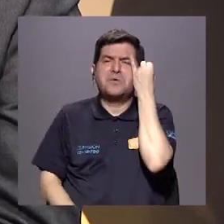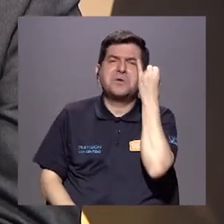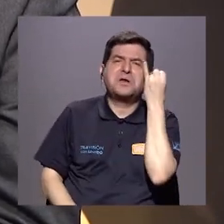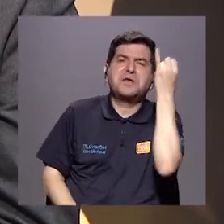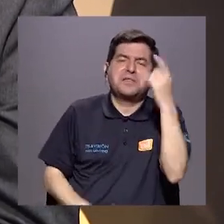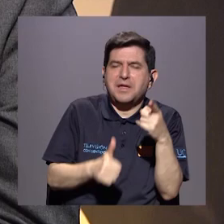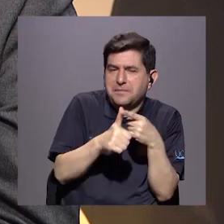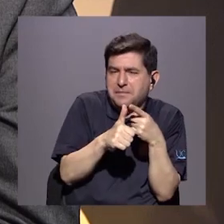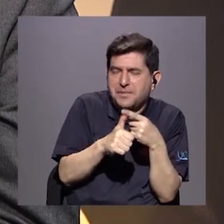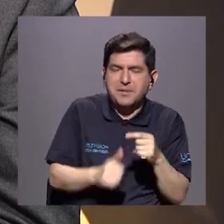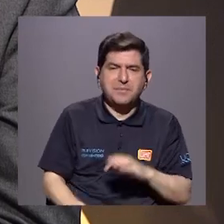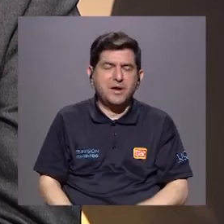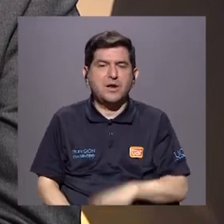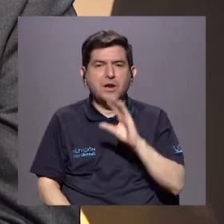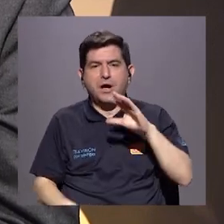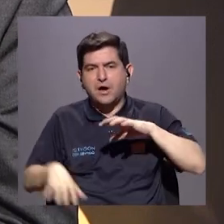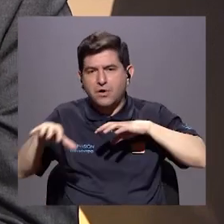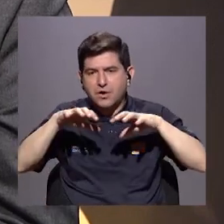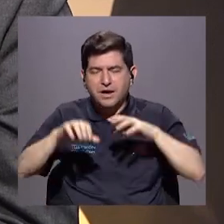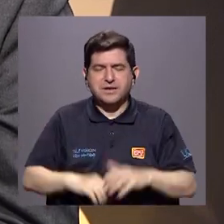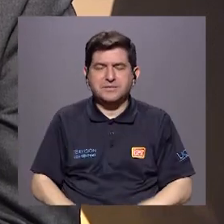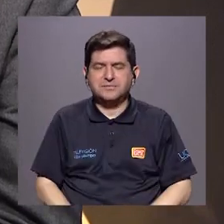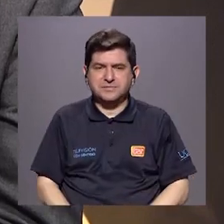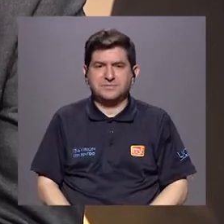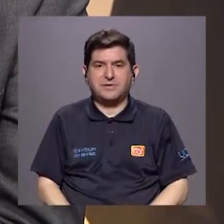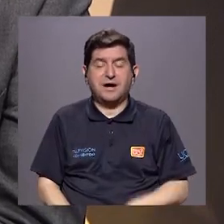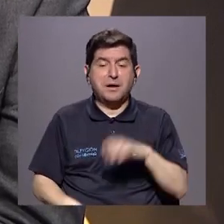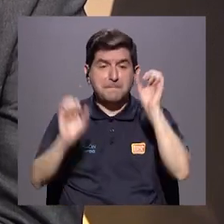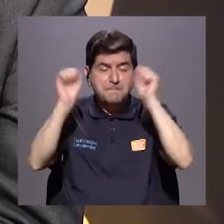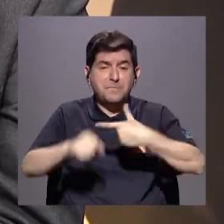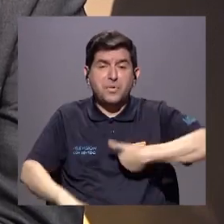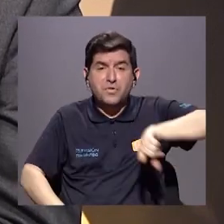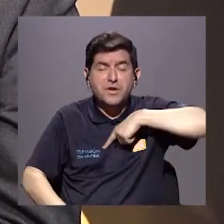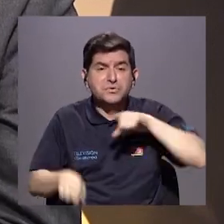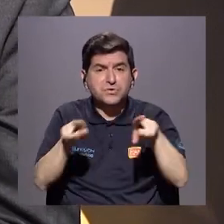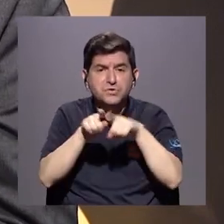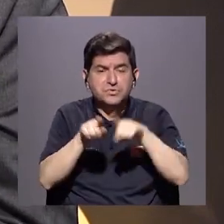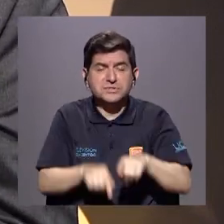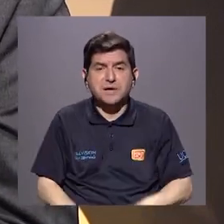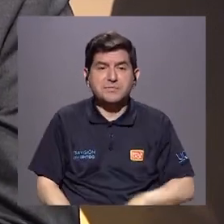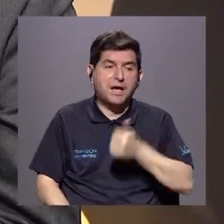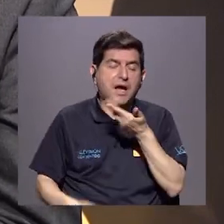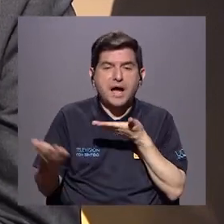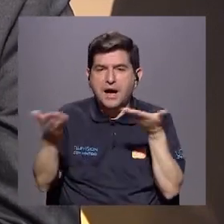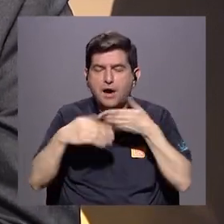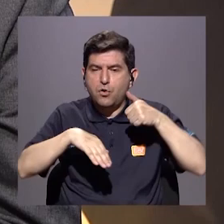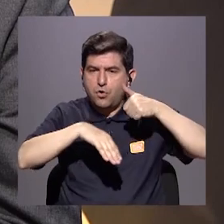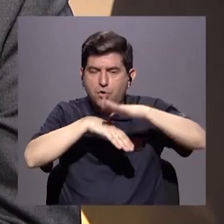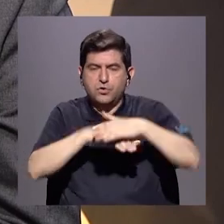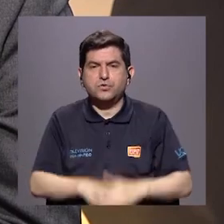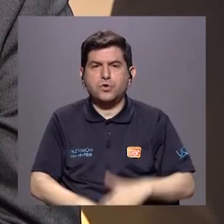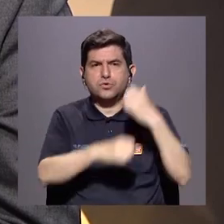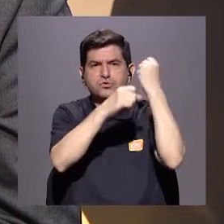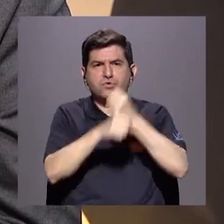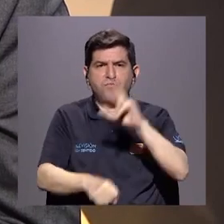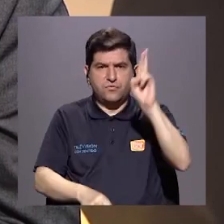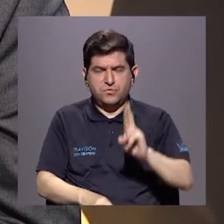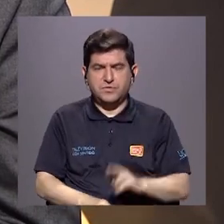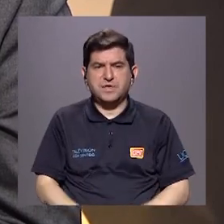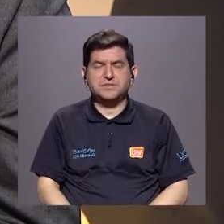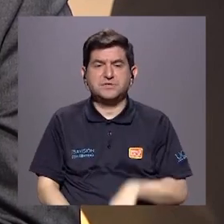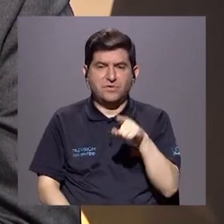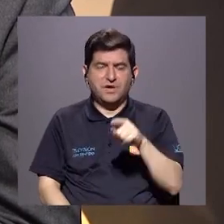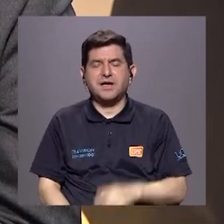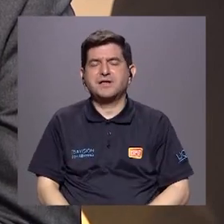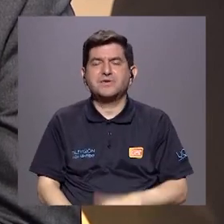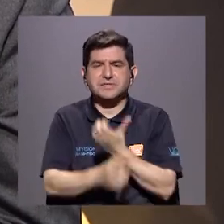verdad está en gesto suicida etcétera digamos ahí podríamos igual derivar lo otros servicios hay una fundación en costa rica que se llama fundación